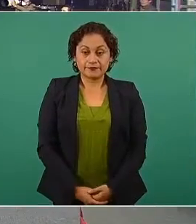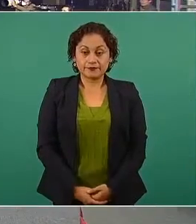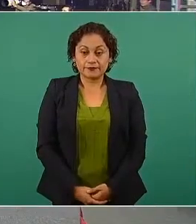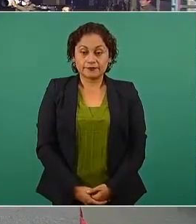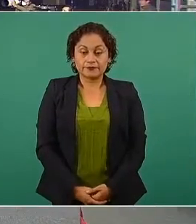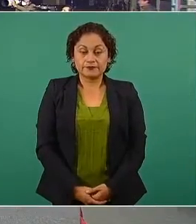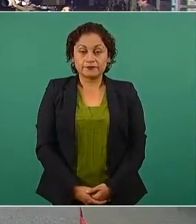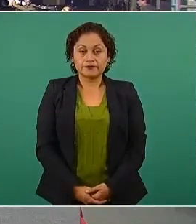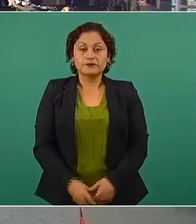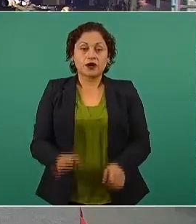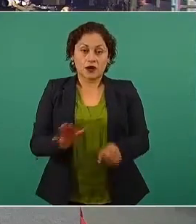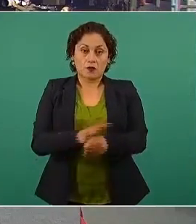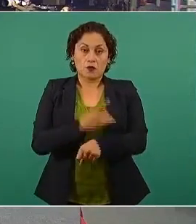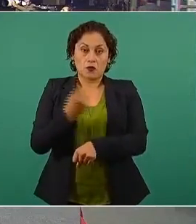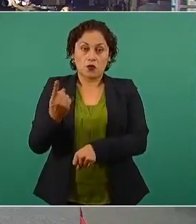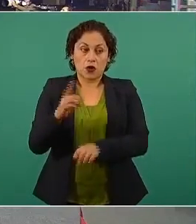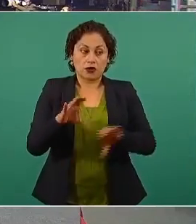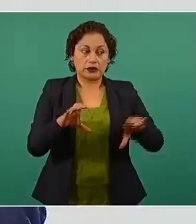porque el Santos